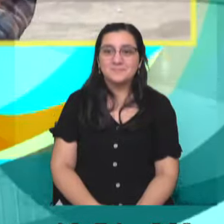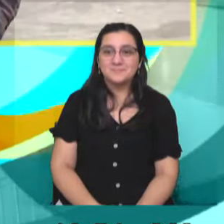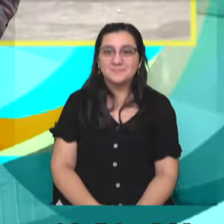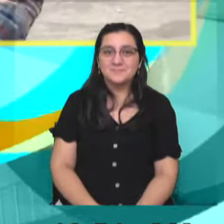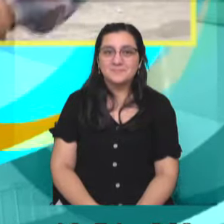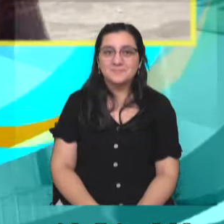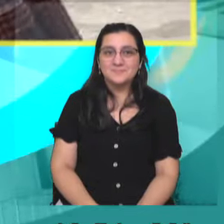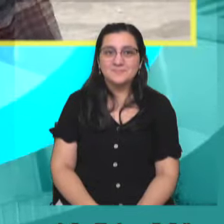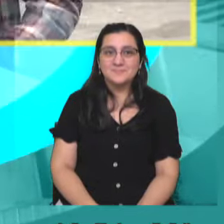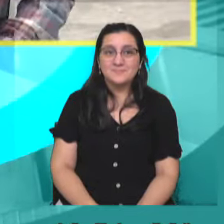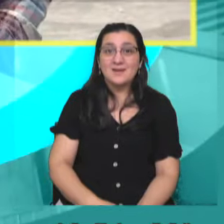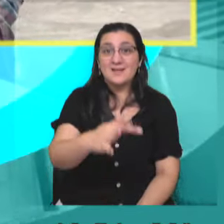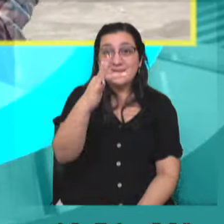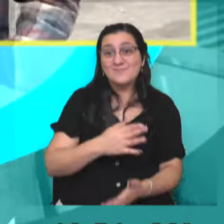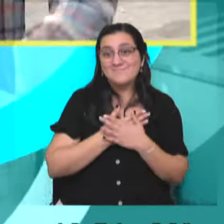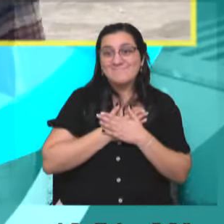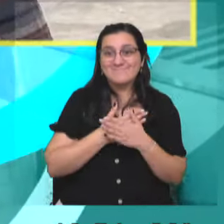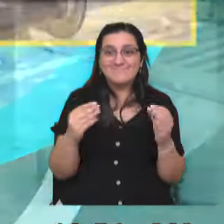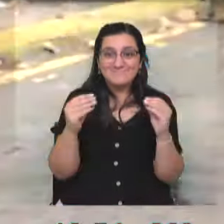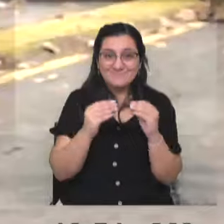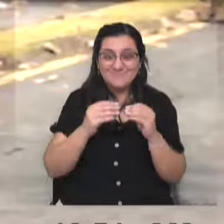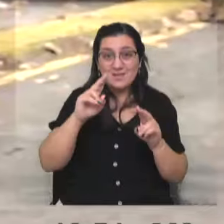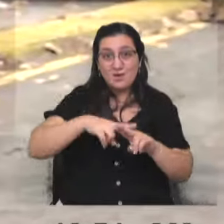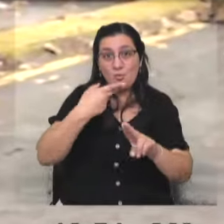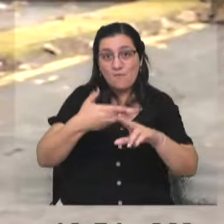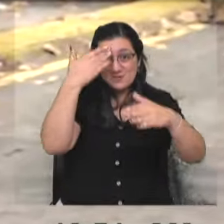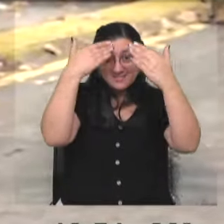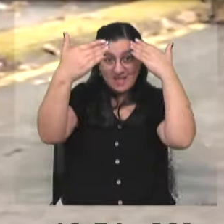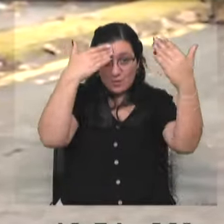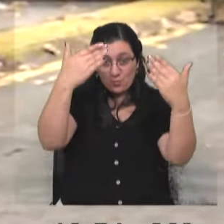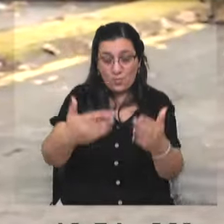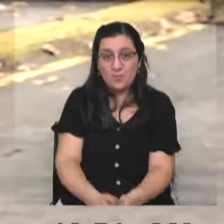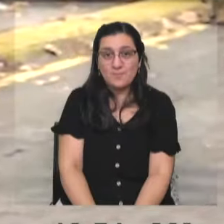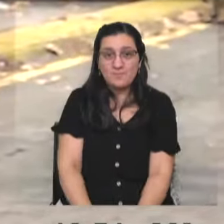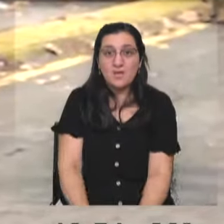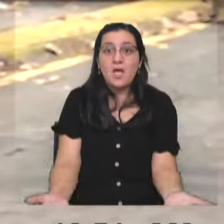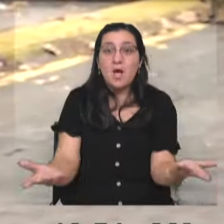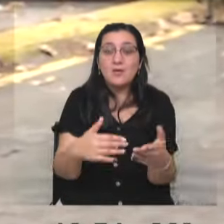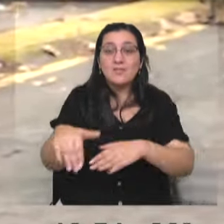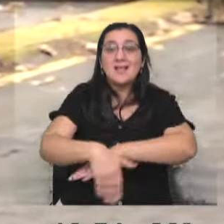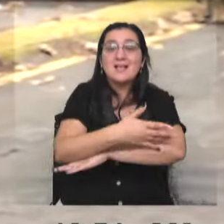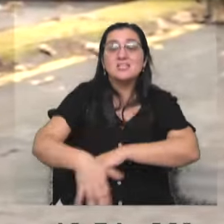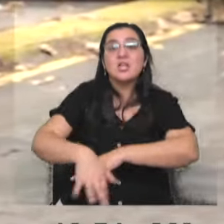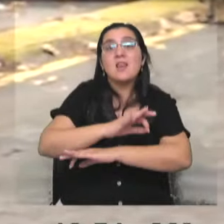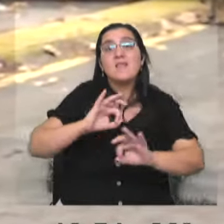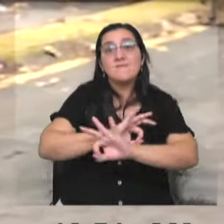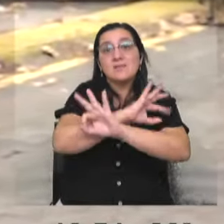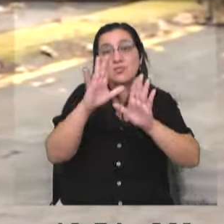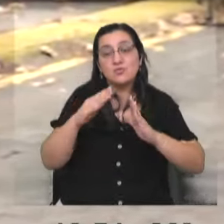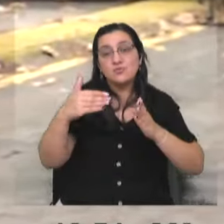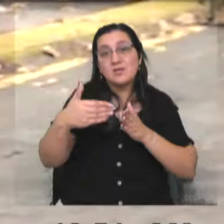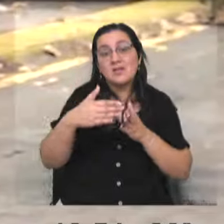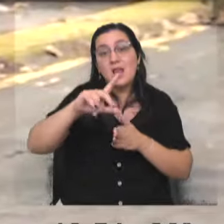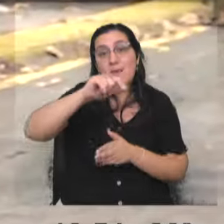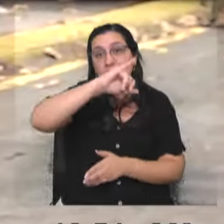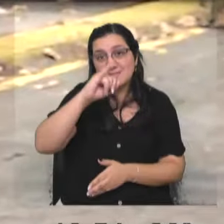JP. Fito querido, compañeras, renuevo el saludo en la mañana, esta vez desde Avenida Libertador y La Paz. A mis